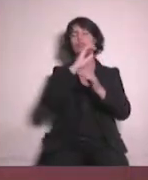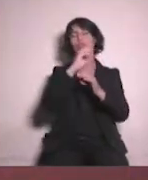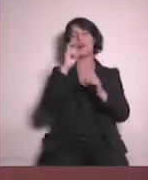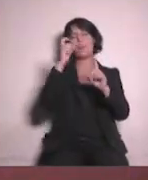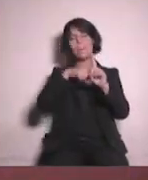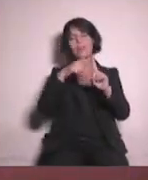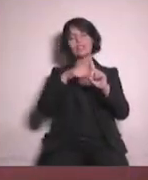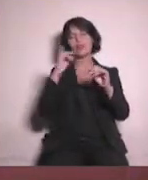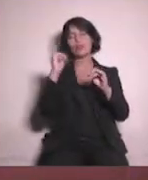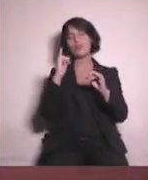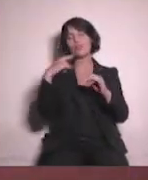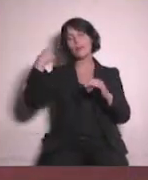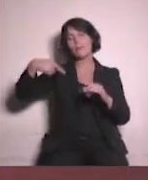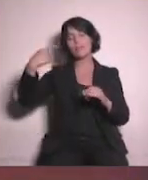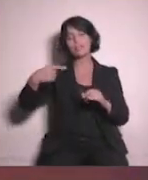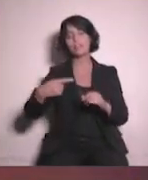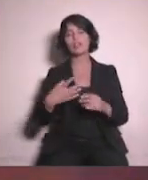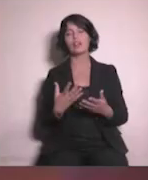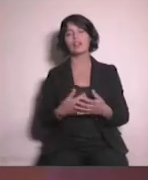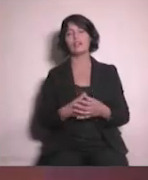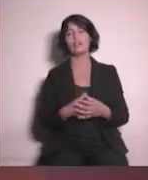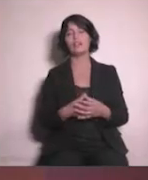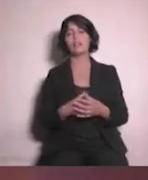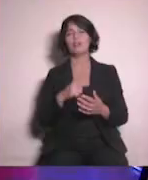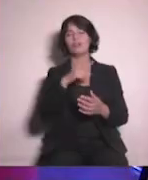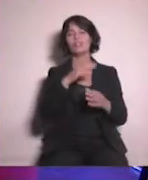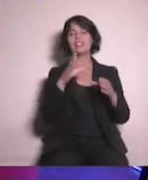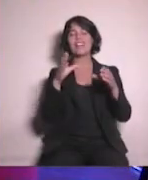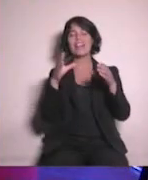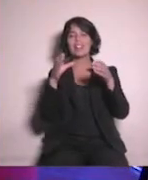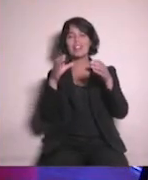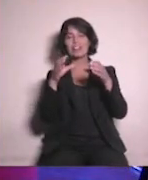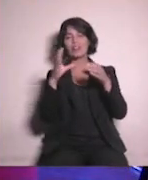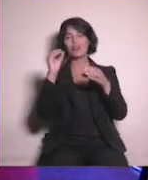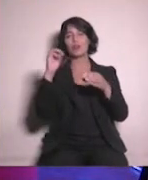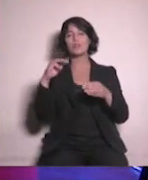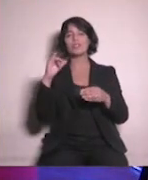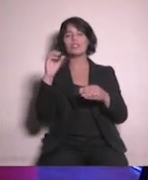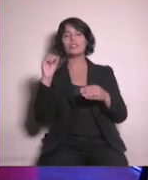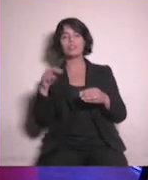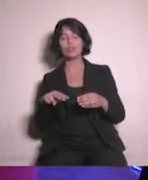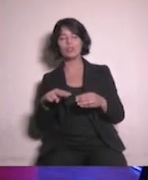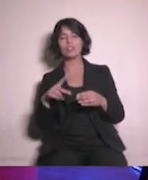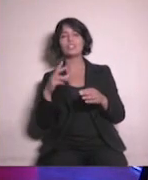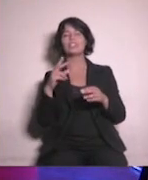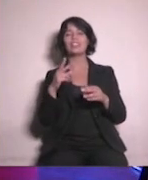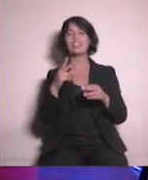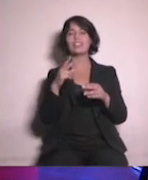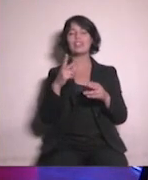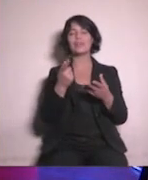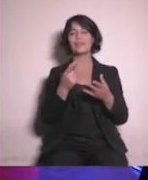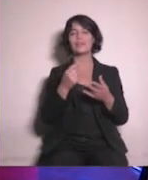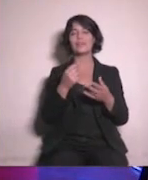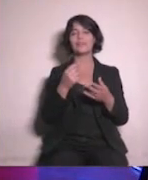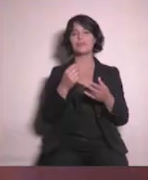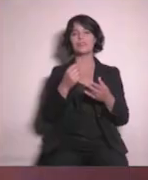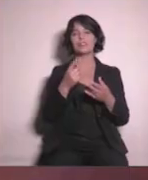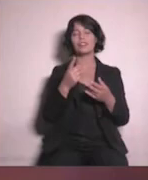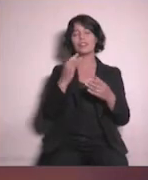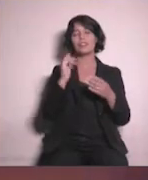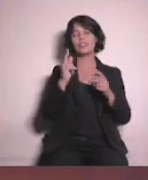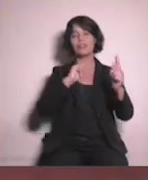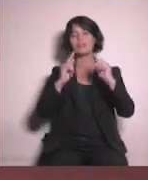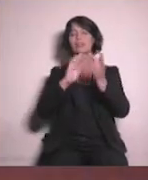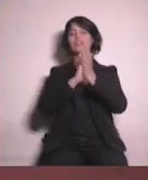regular. Y por esa comisión, ese ahorro que se cotizó, va a ser administrado el resto de la